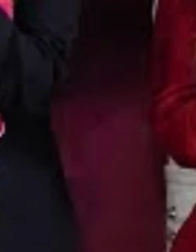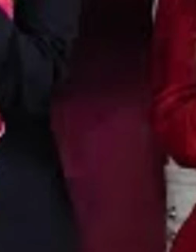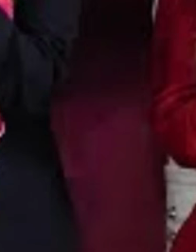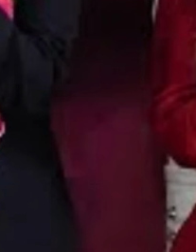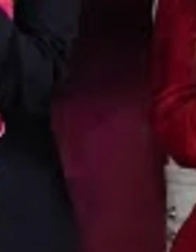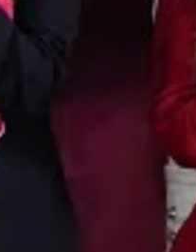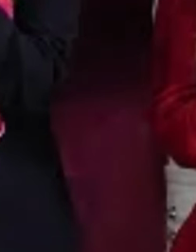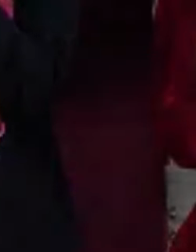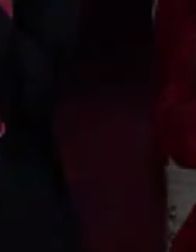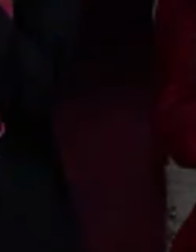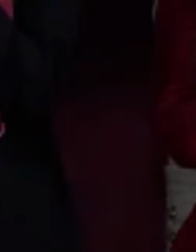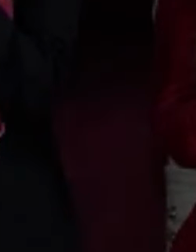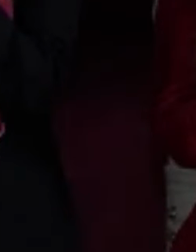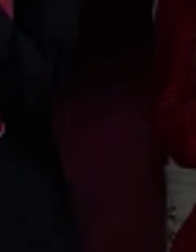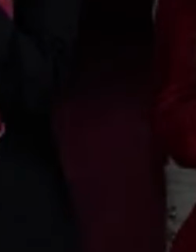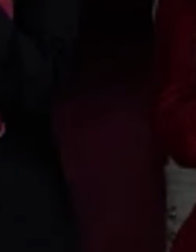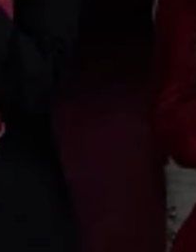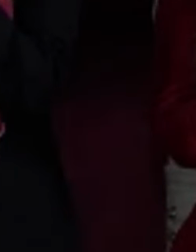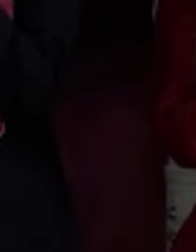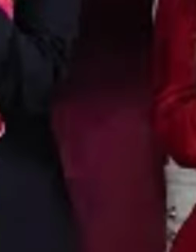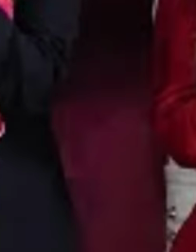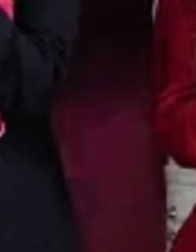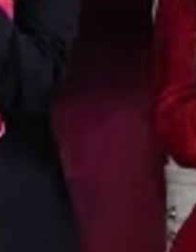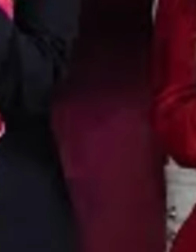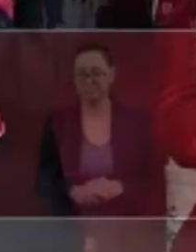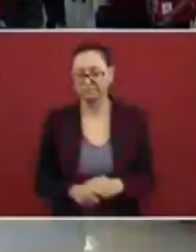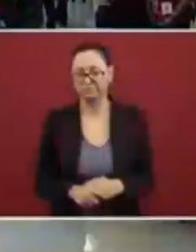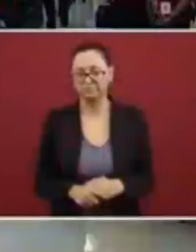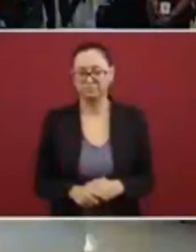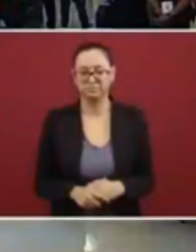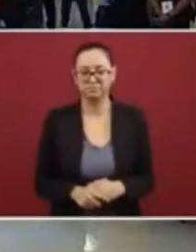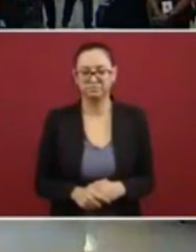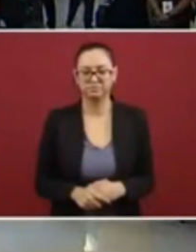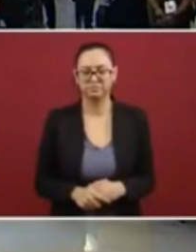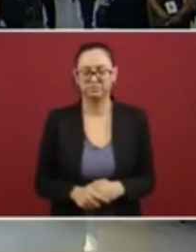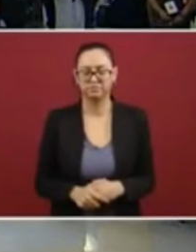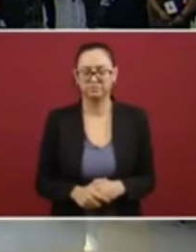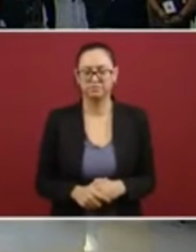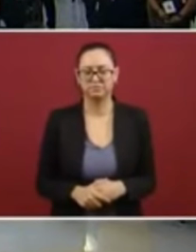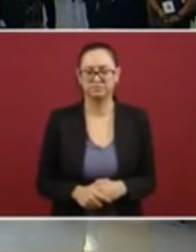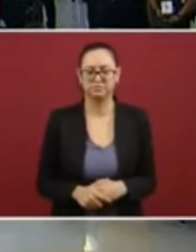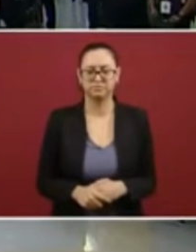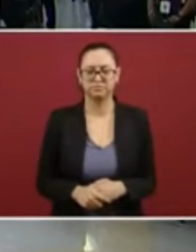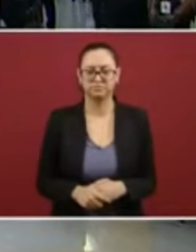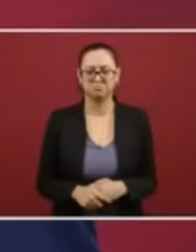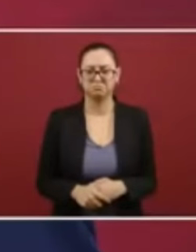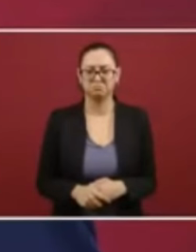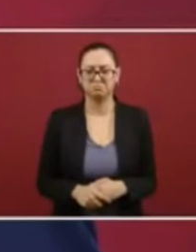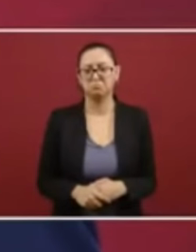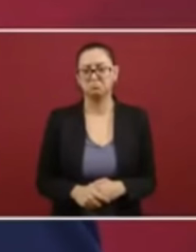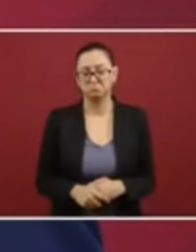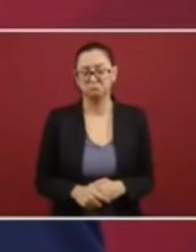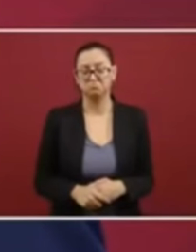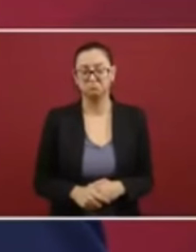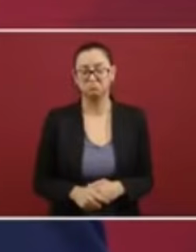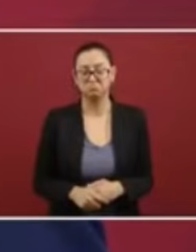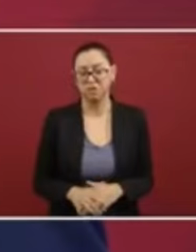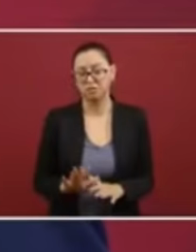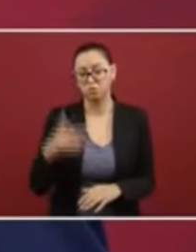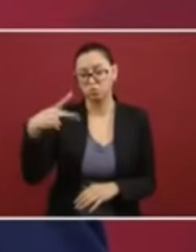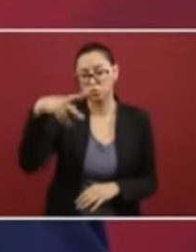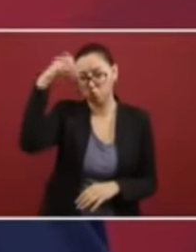esta nota del New York Times? Vamos a escuchar qué es lo que dice. Tienen todo el derecho de expresarse.